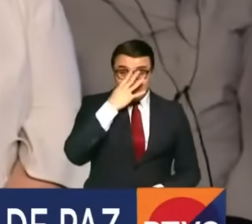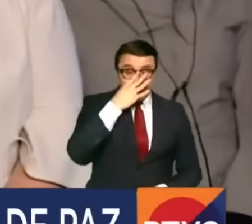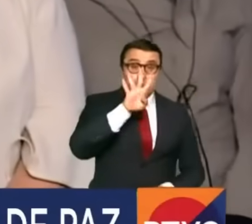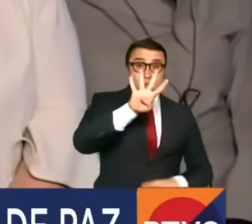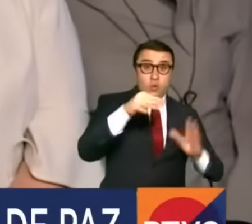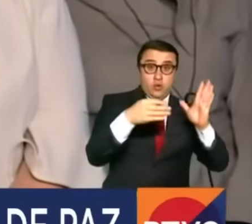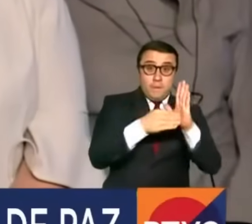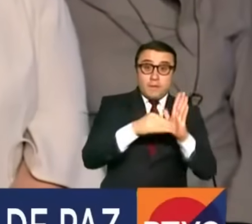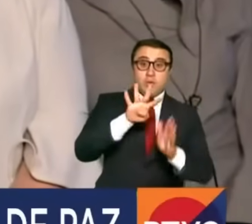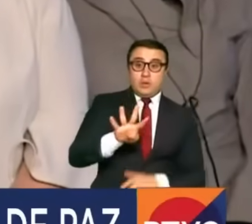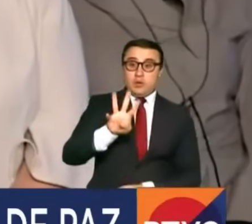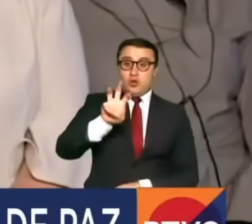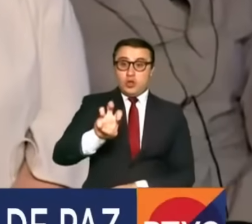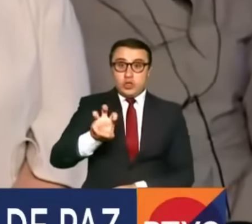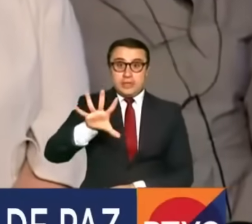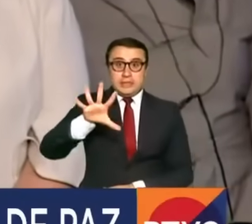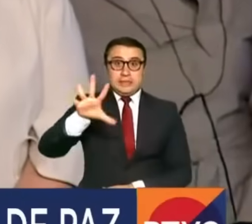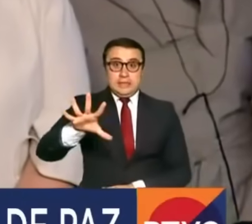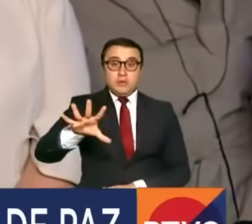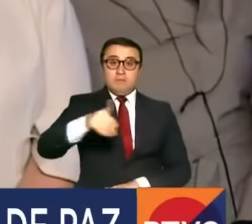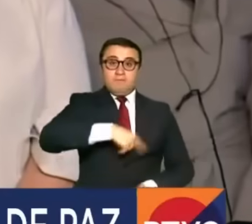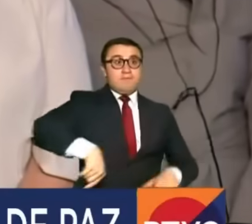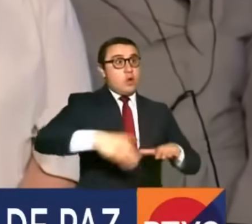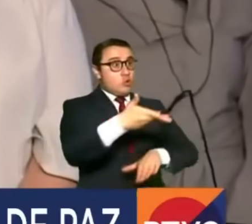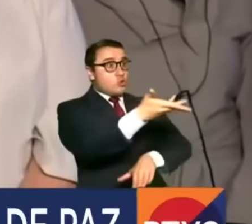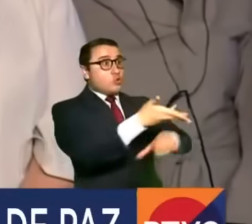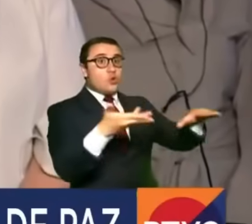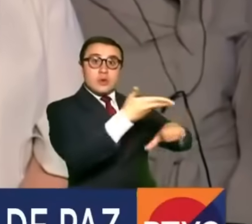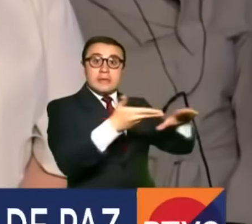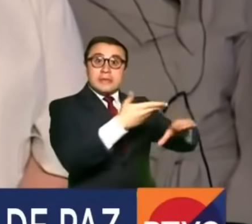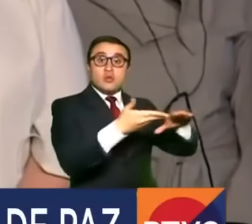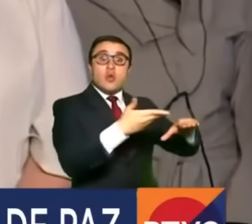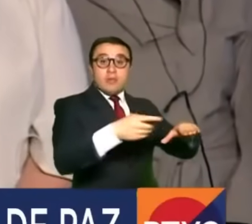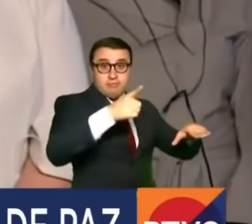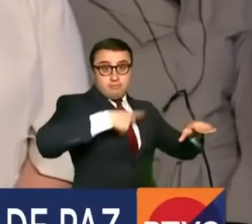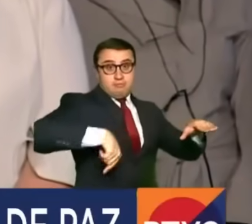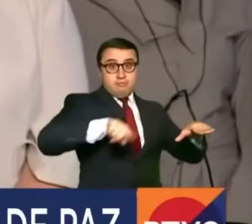4.485 solicitudes de amnistía tramitadas por la